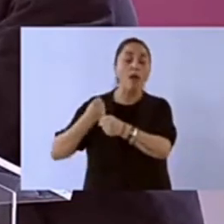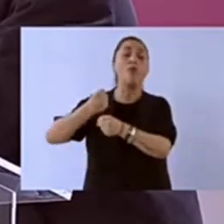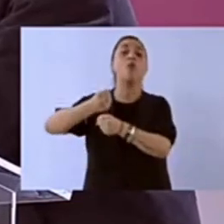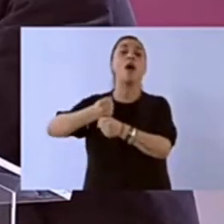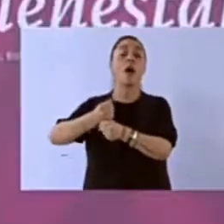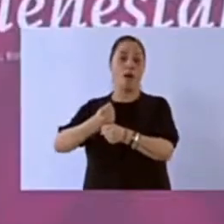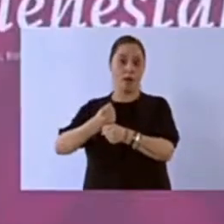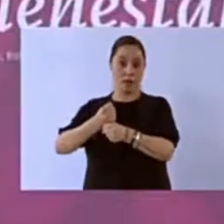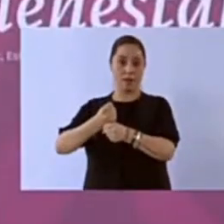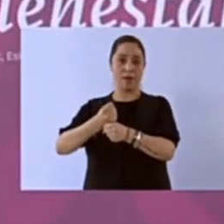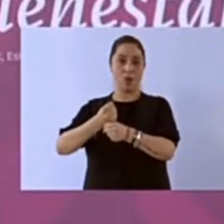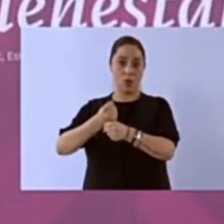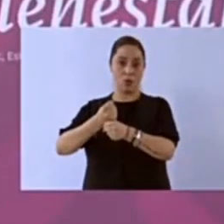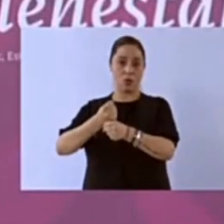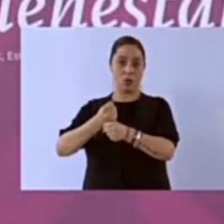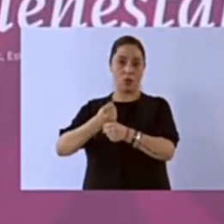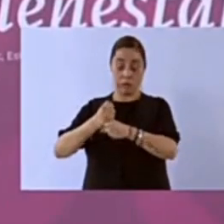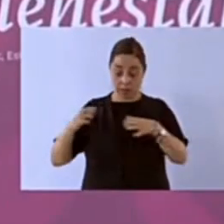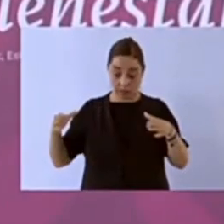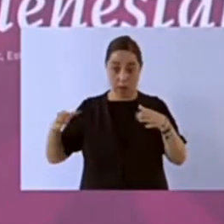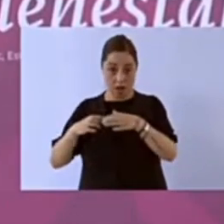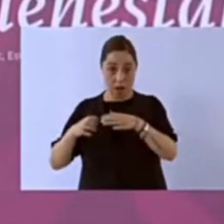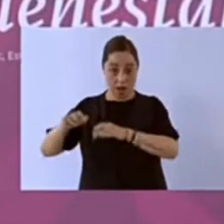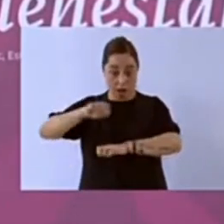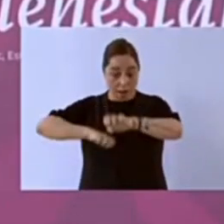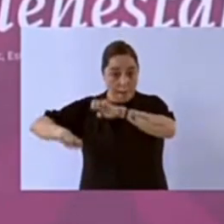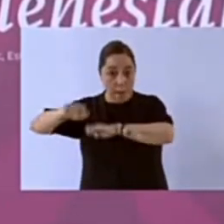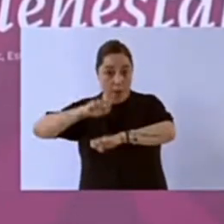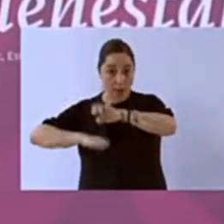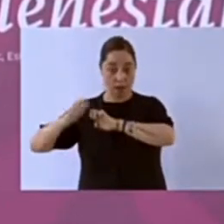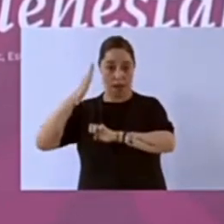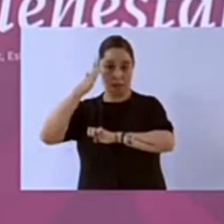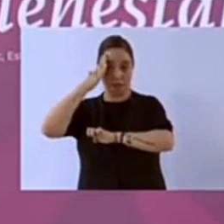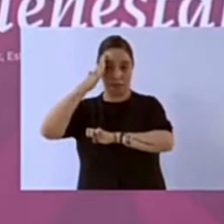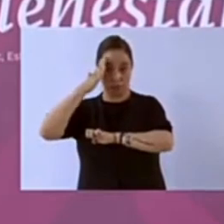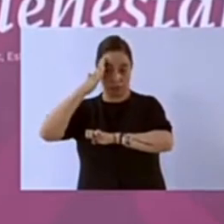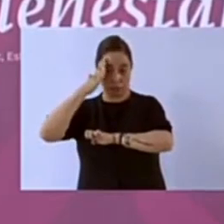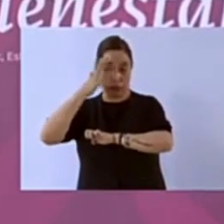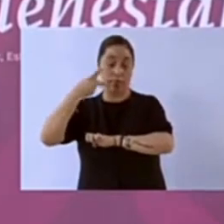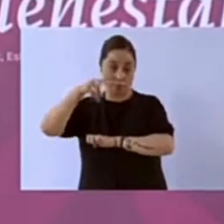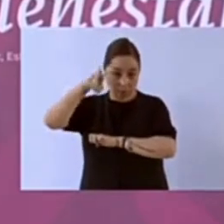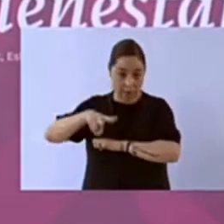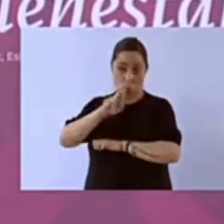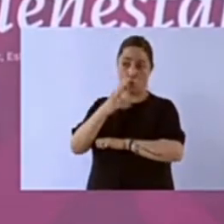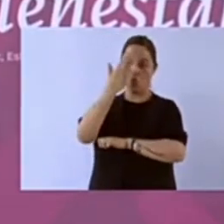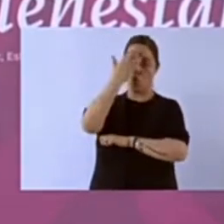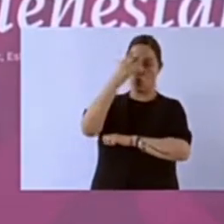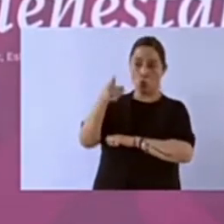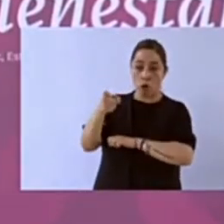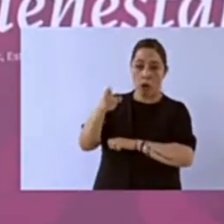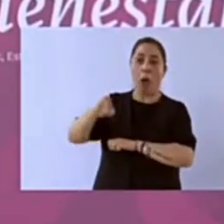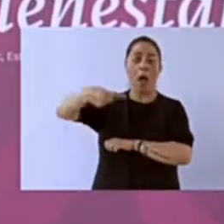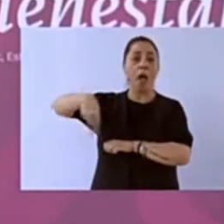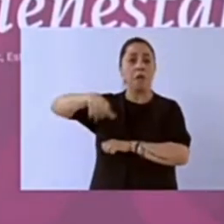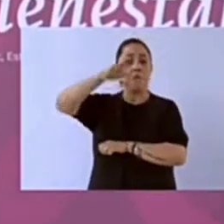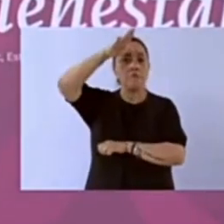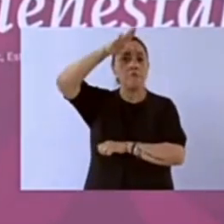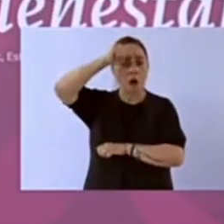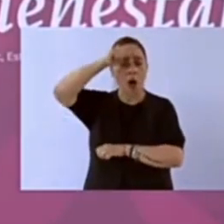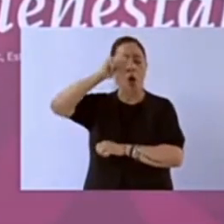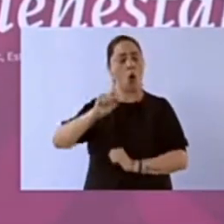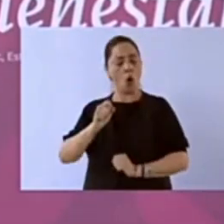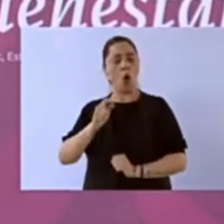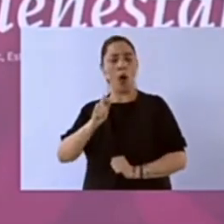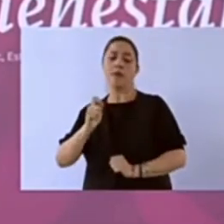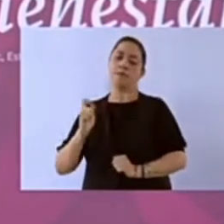ellos, los empresarios, y eso hay que reconocerlo, estuvieron de acuerdo en los aumentos. Y desde